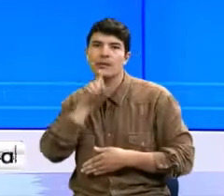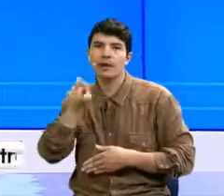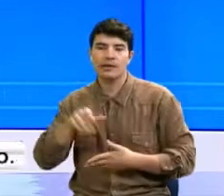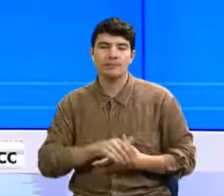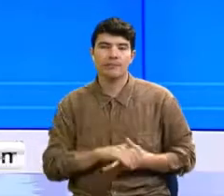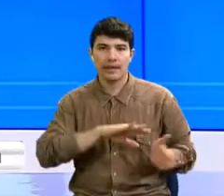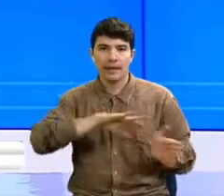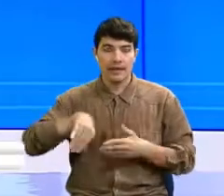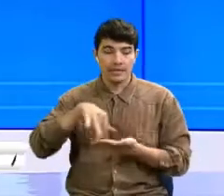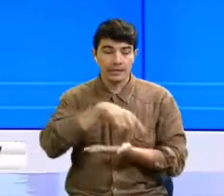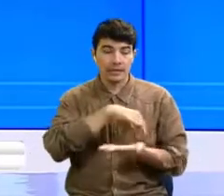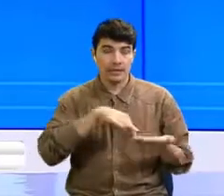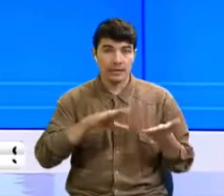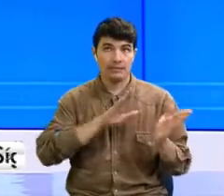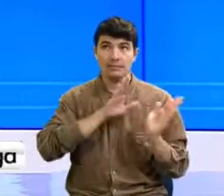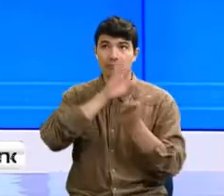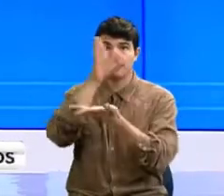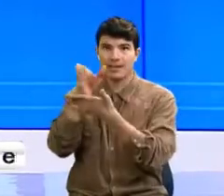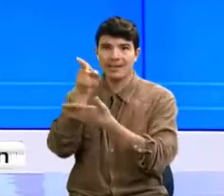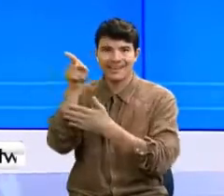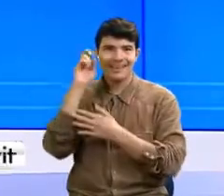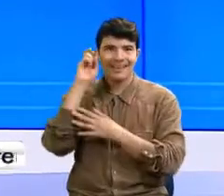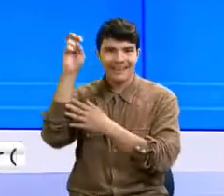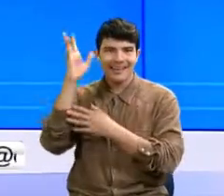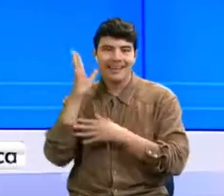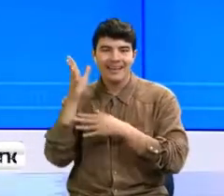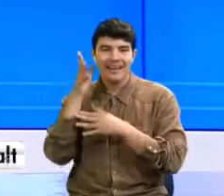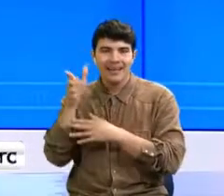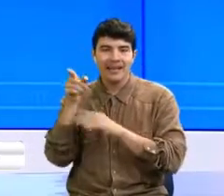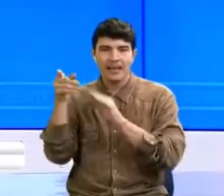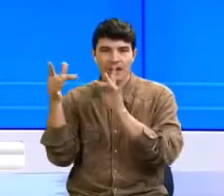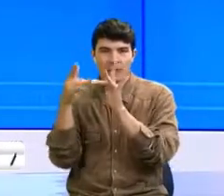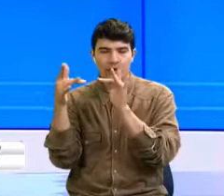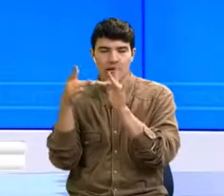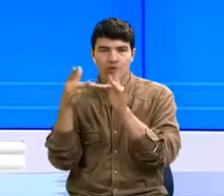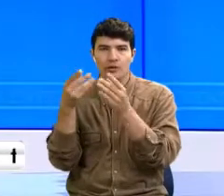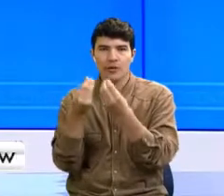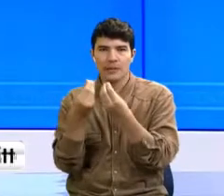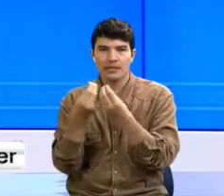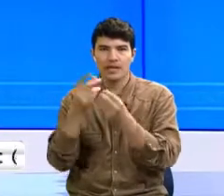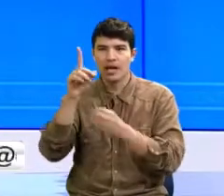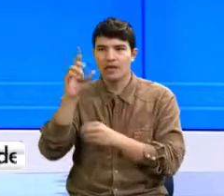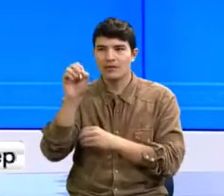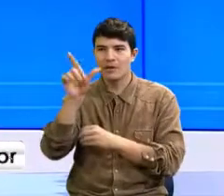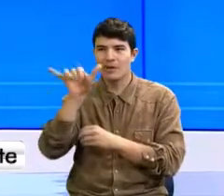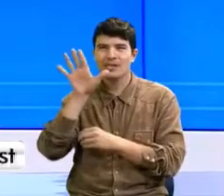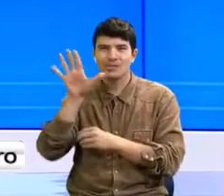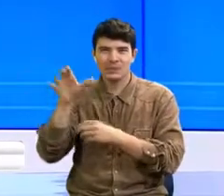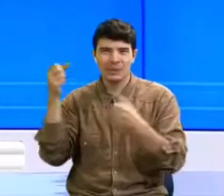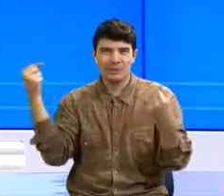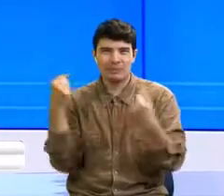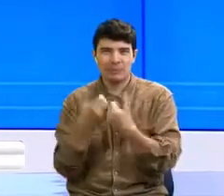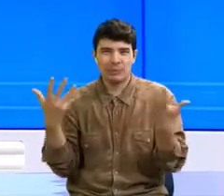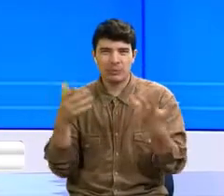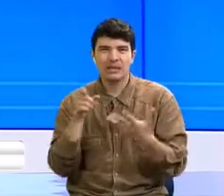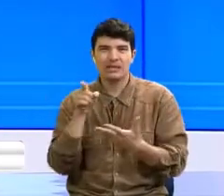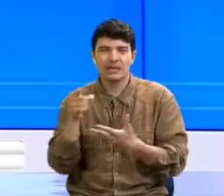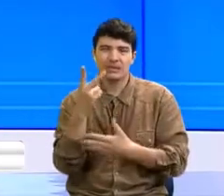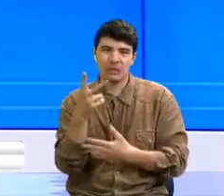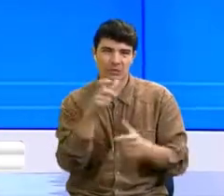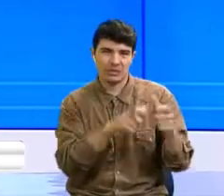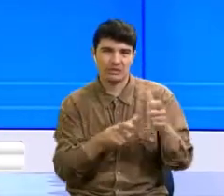Y de Santander pasamos al norte de Santander, ya que hacemos contacto nuevamente con nuestra compañera Dolisiomara Niño, quien nos amplía la información sobre el accidente que deja